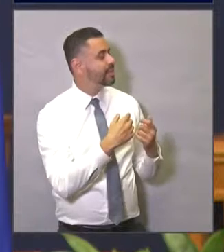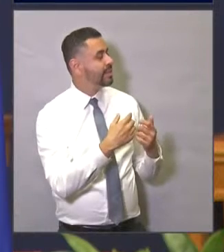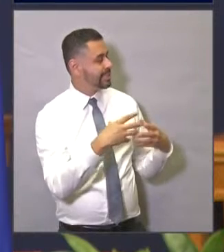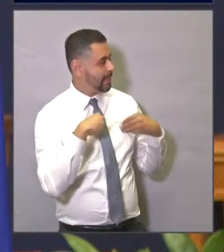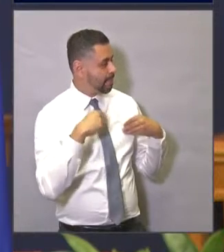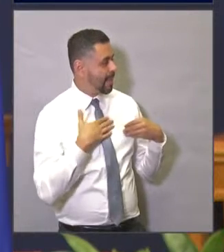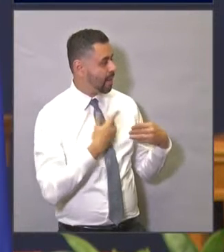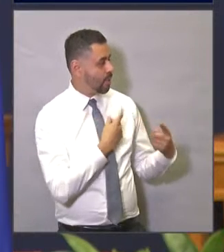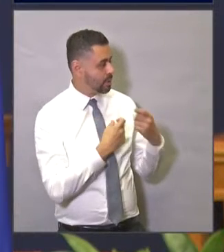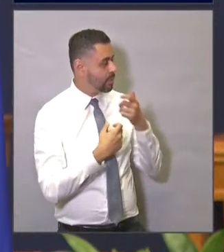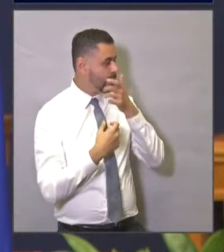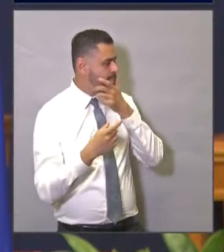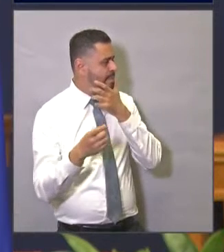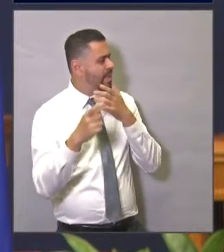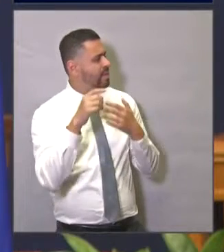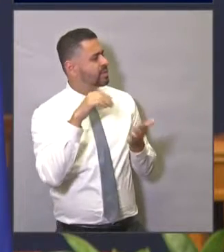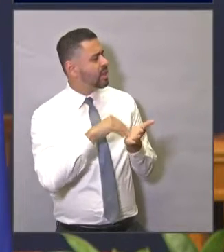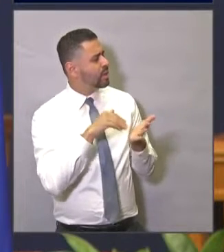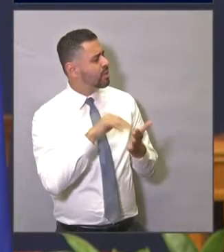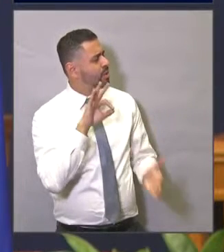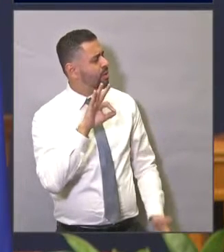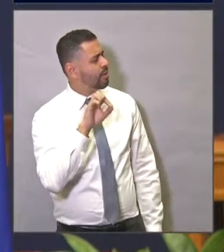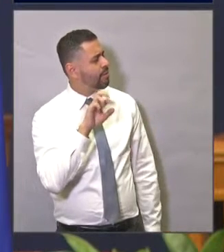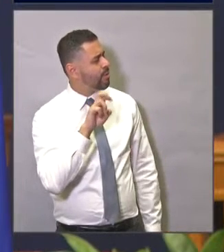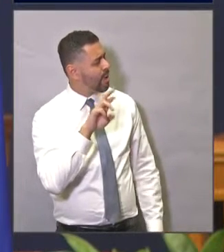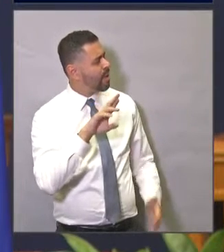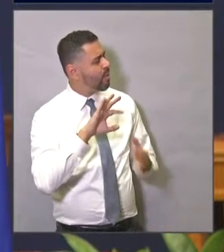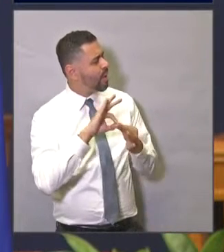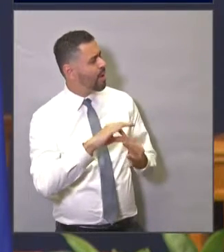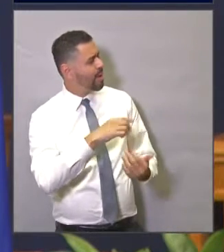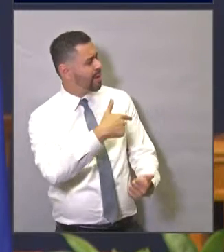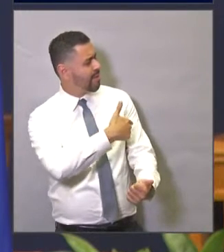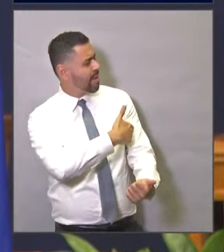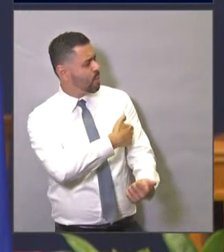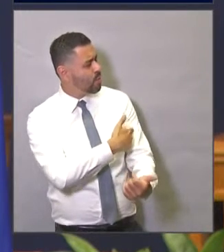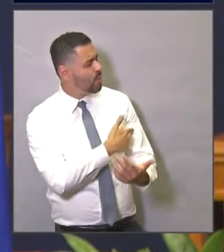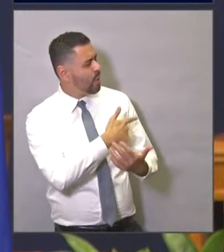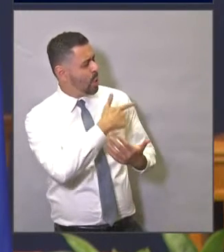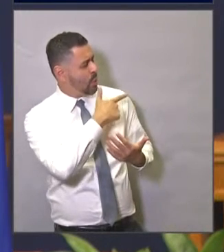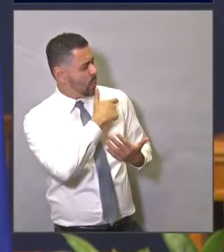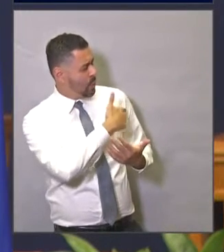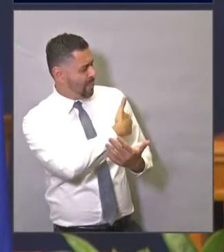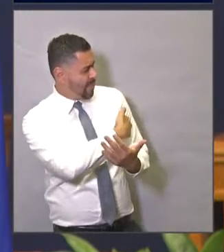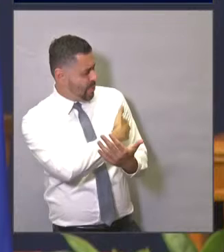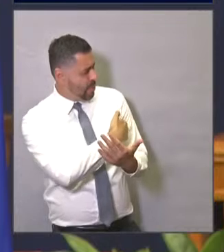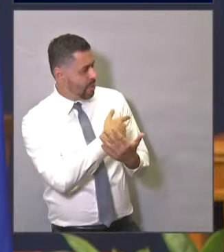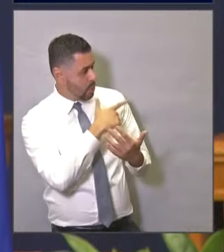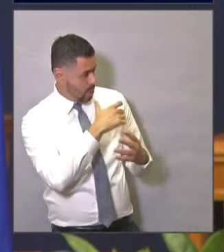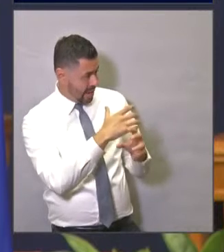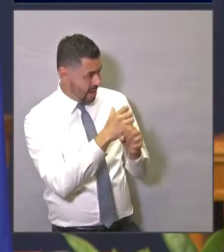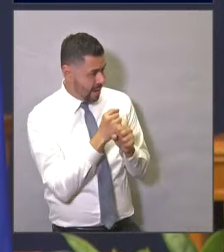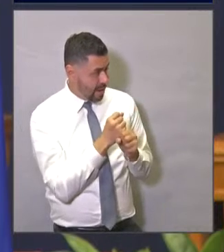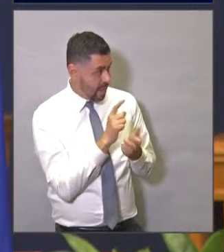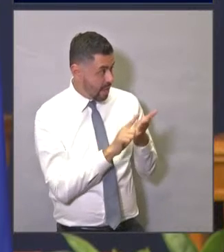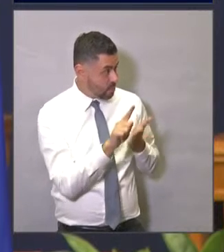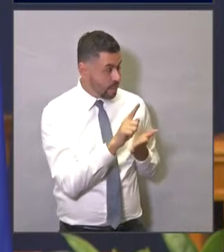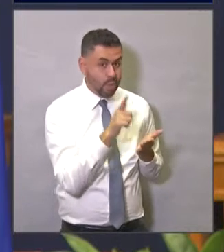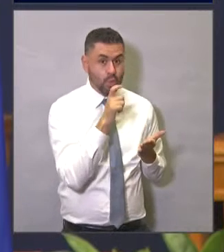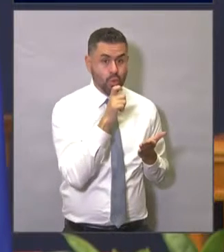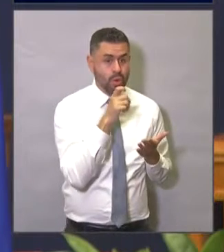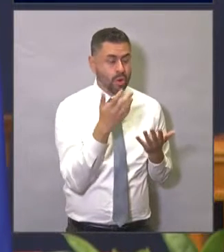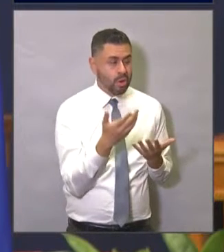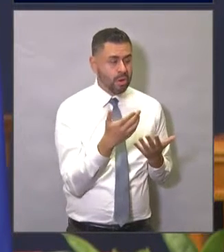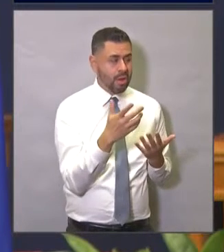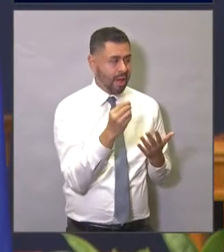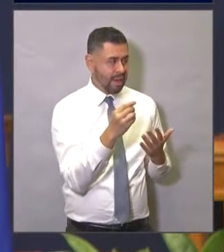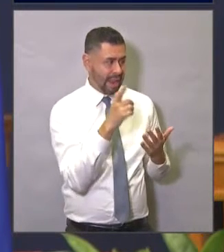el tema que tocó la doctora Ferrer respecto a las vacunas, ¿para quiénes serían estas vacunas que podemos recibir la próxima semana y cómo